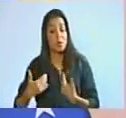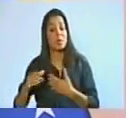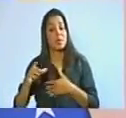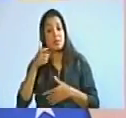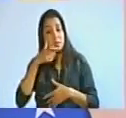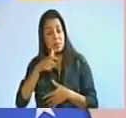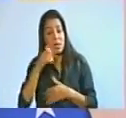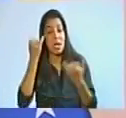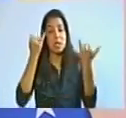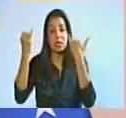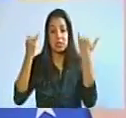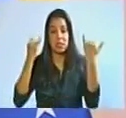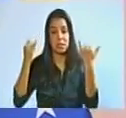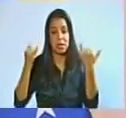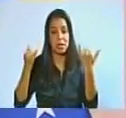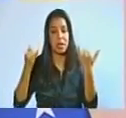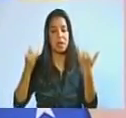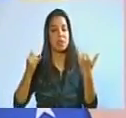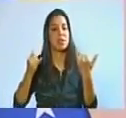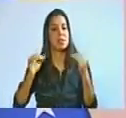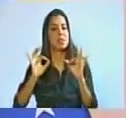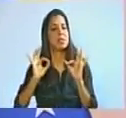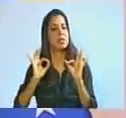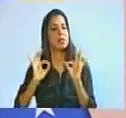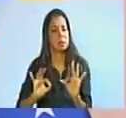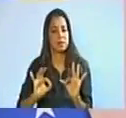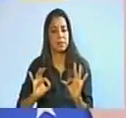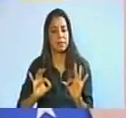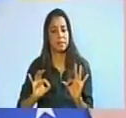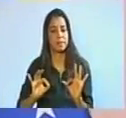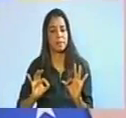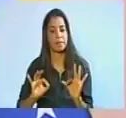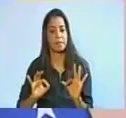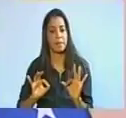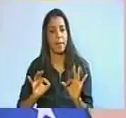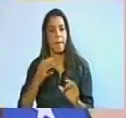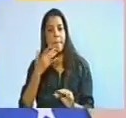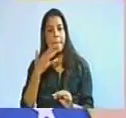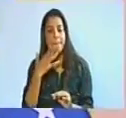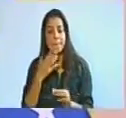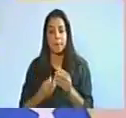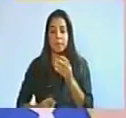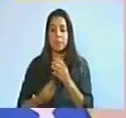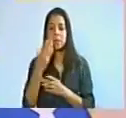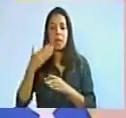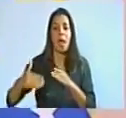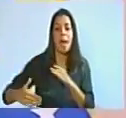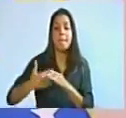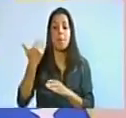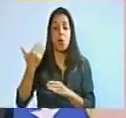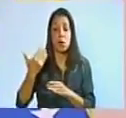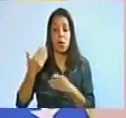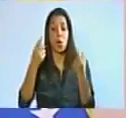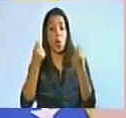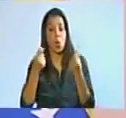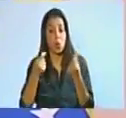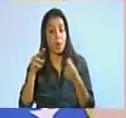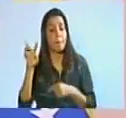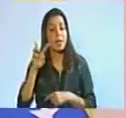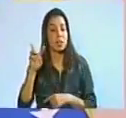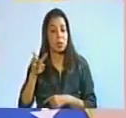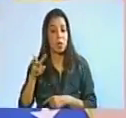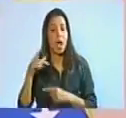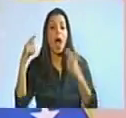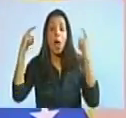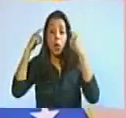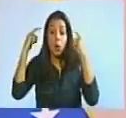son, más que tácticas, estratégicas. Es la construcción del nuevo modelo económico. Pero tenemos que estar conscientes que